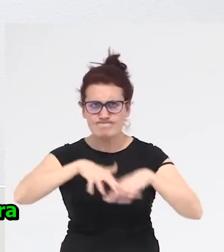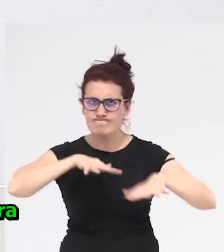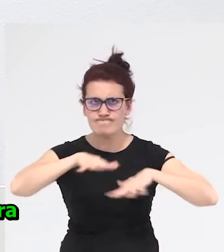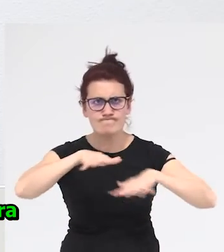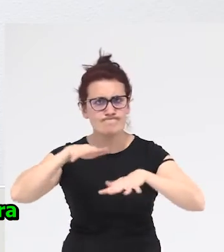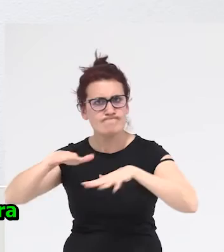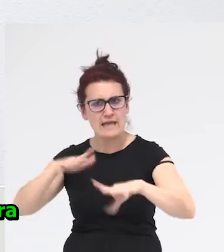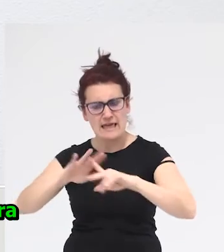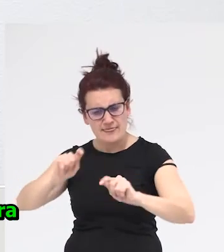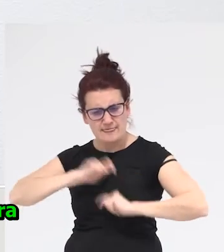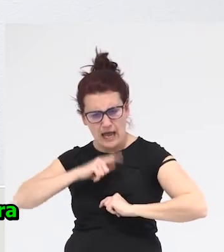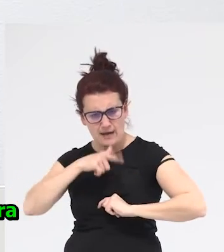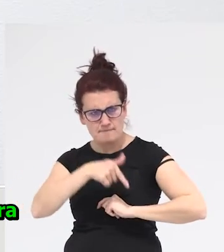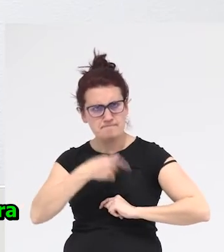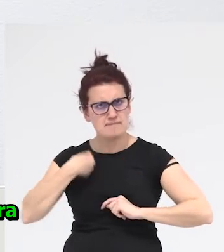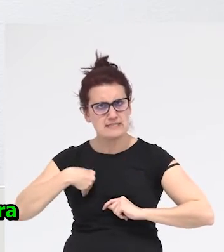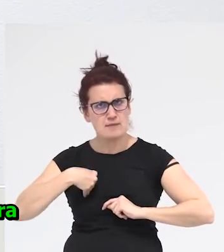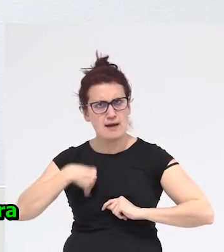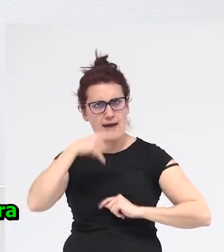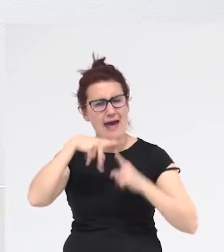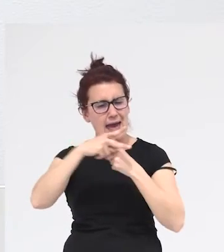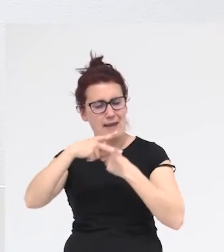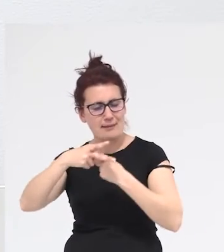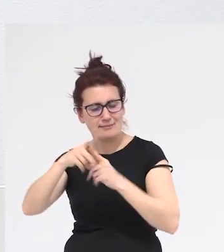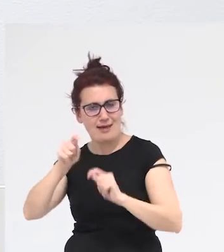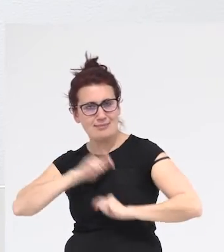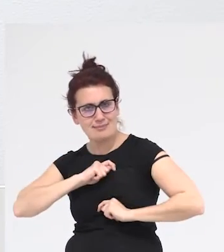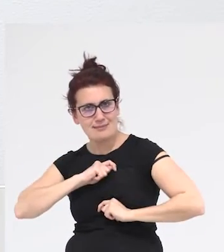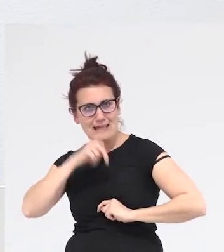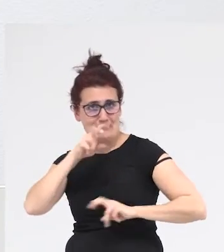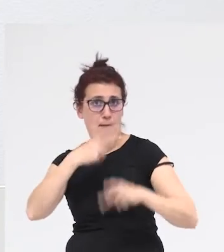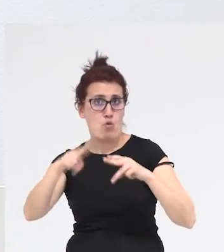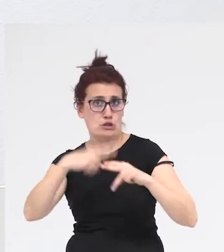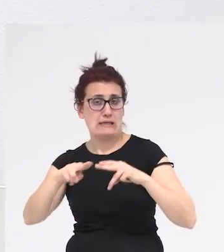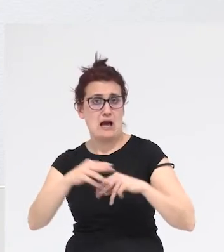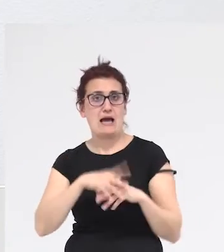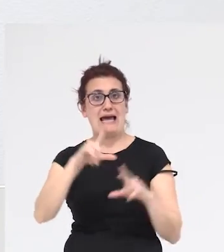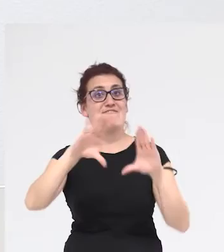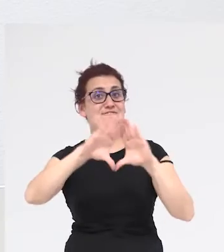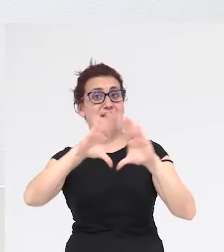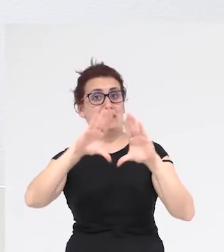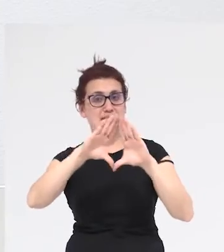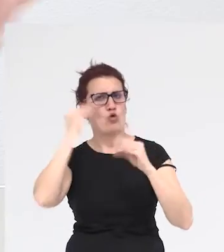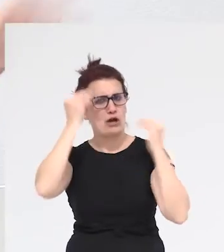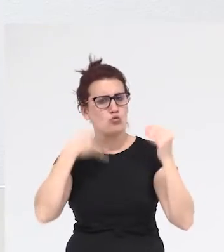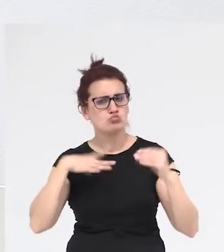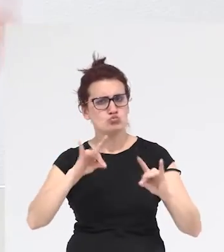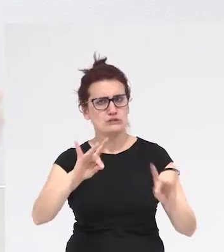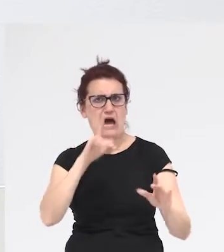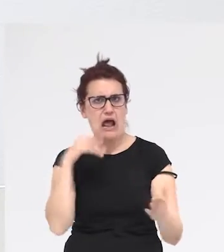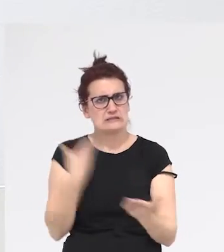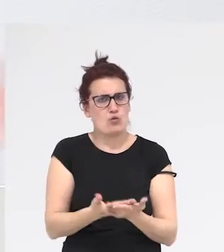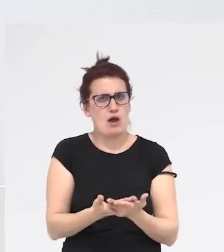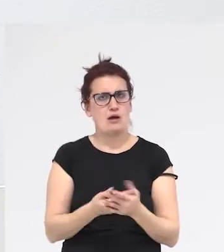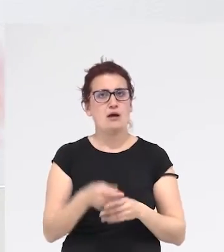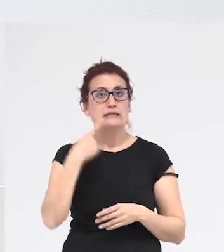dan, de alguna manera, esta herramienta, ¿no? Esta herramienta política que el feminismo creo que usa, ¿no? O sea, si ustedes ven todo